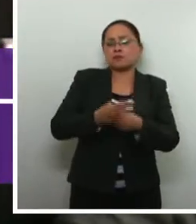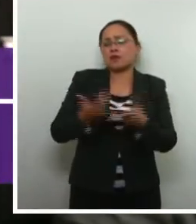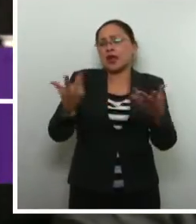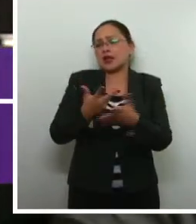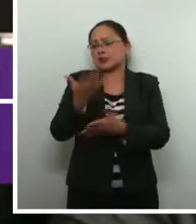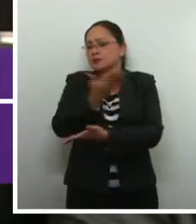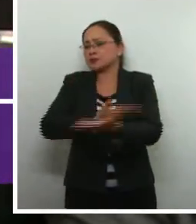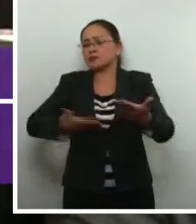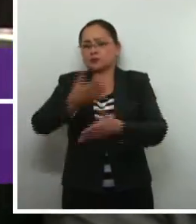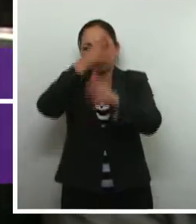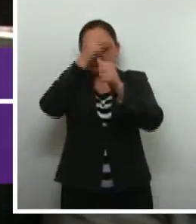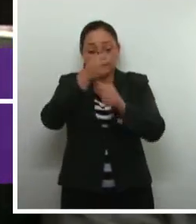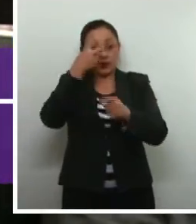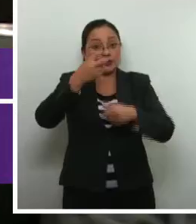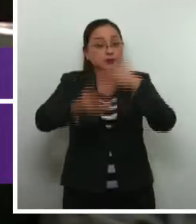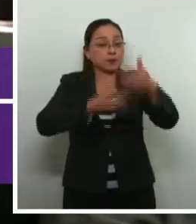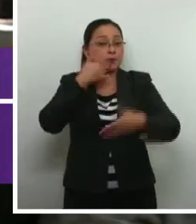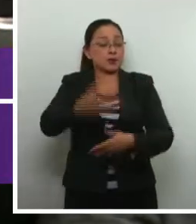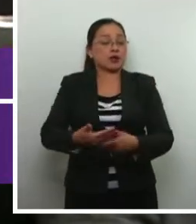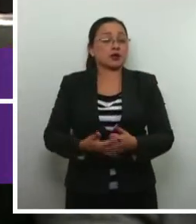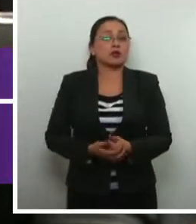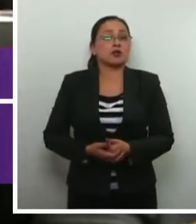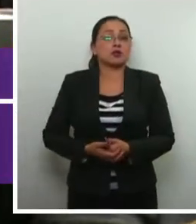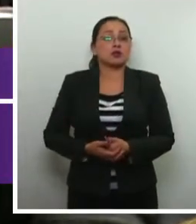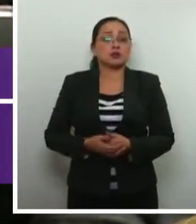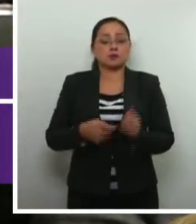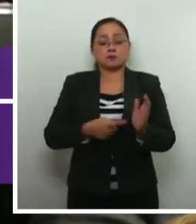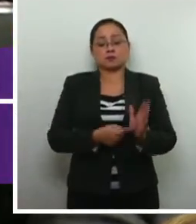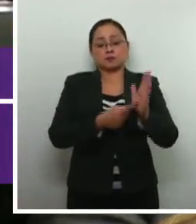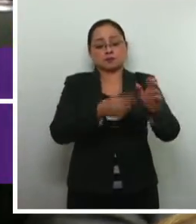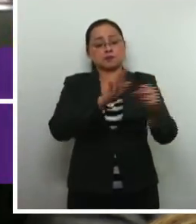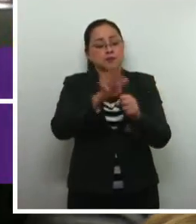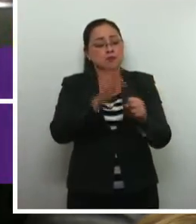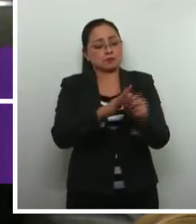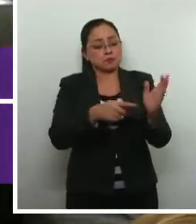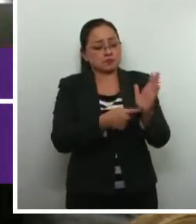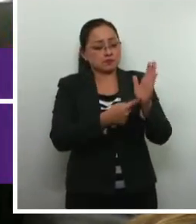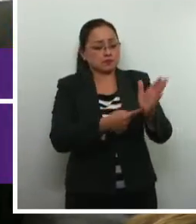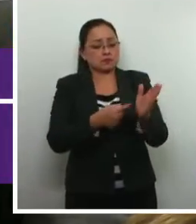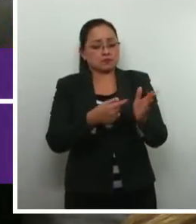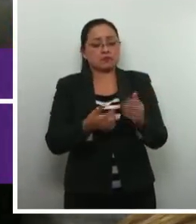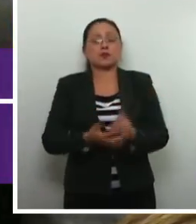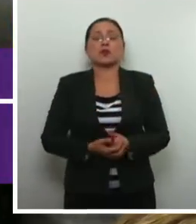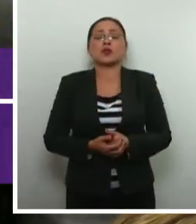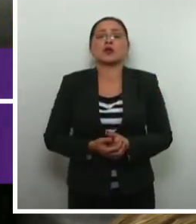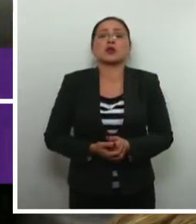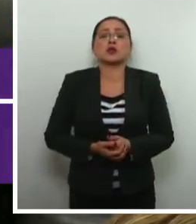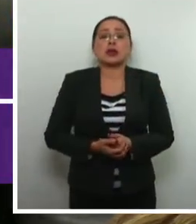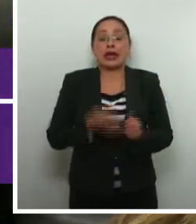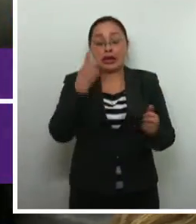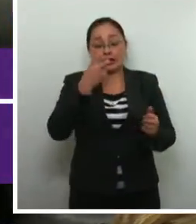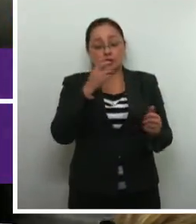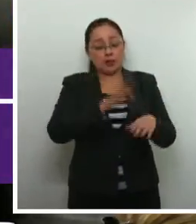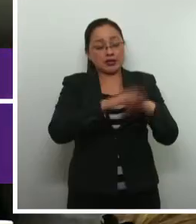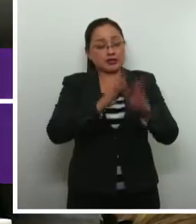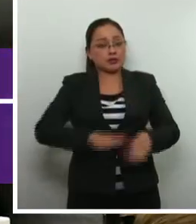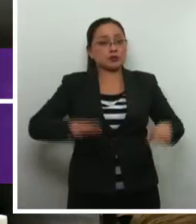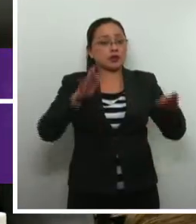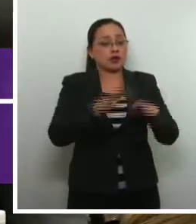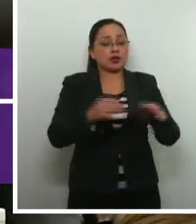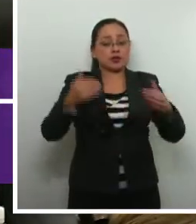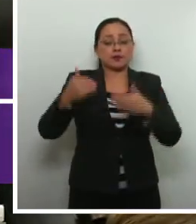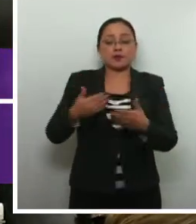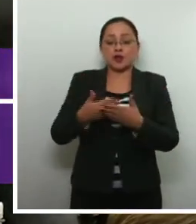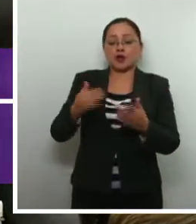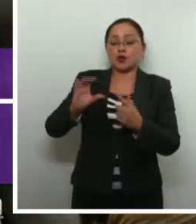de acuerdos, ha sido eficaz. Los números son más elocuentes que los discursos. Lo que aquí trajo la